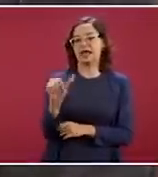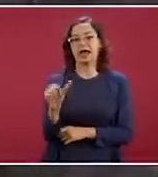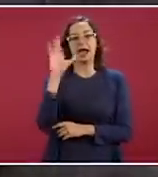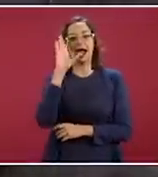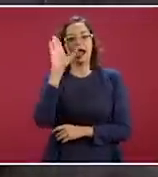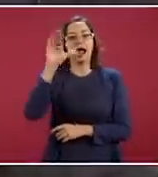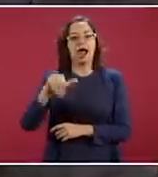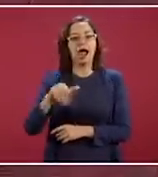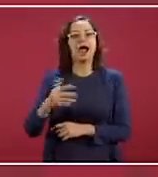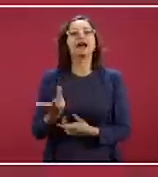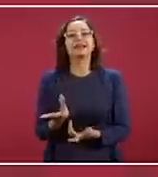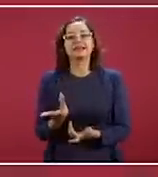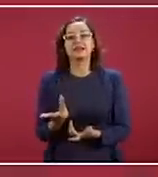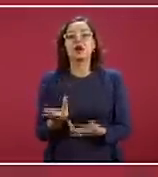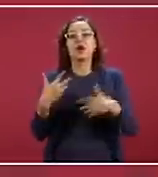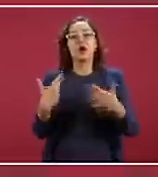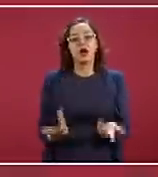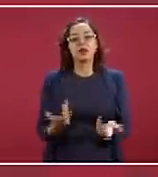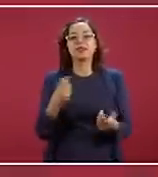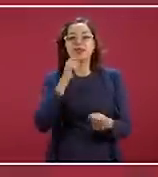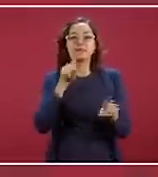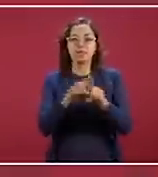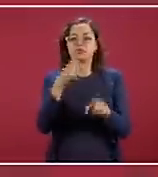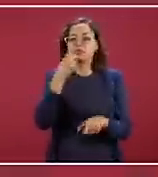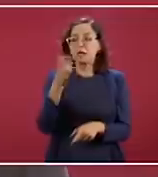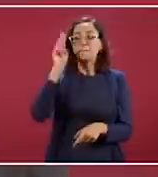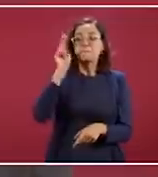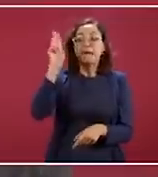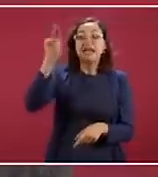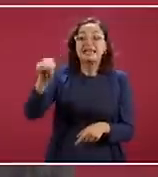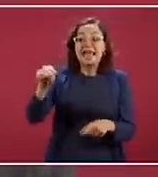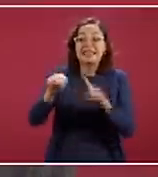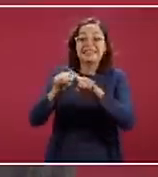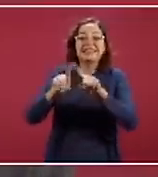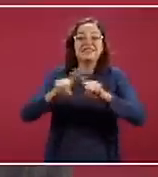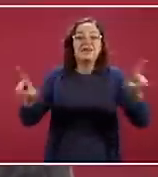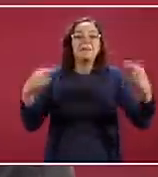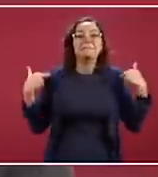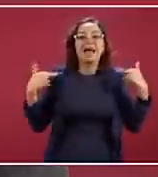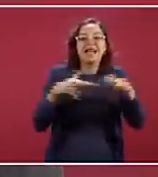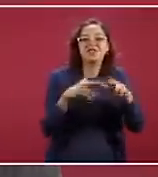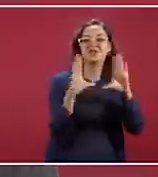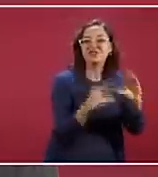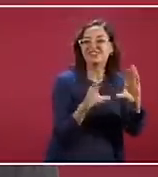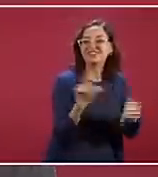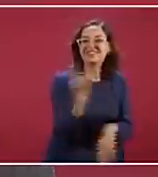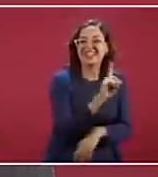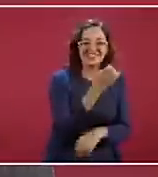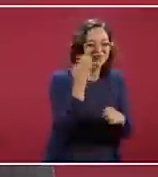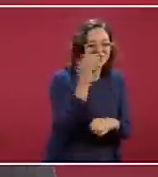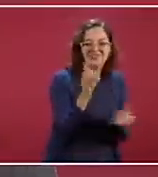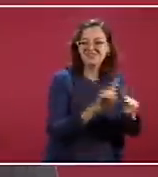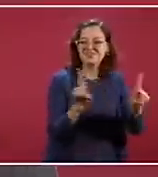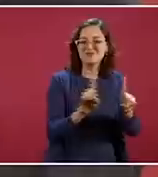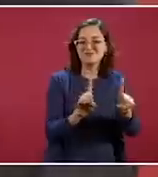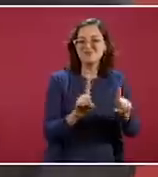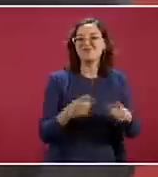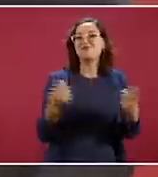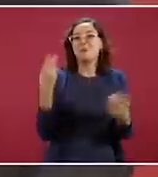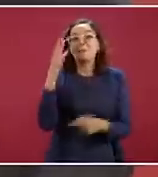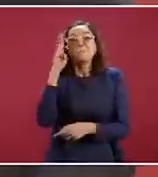por eso también dicen el maestro, pero no es que sea maestro de escuela, es que tiene grado